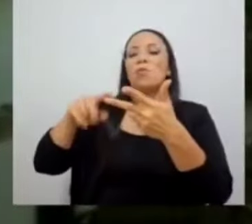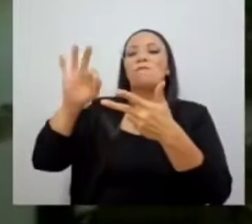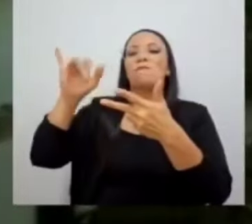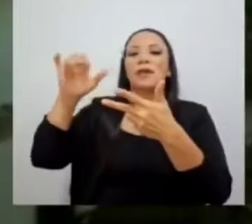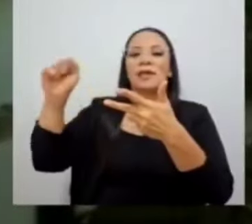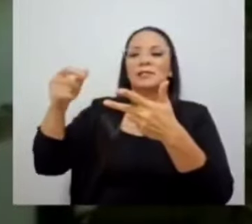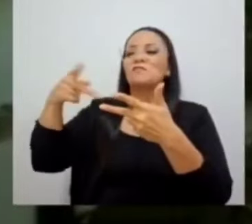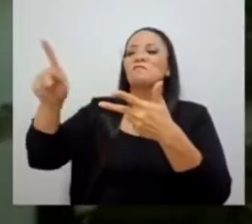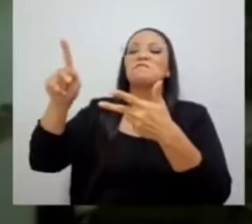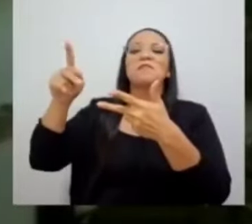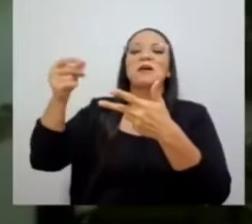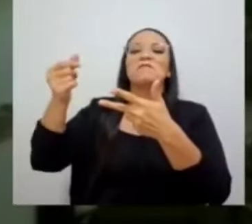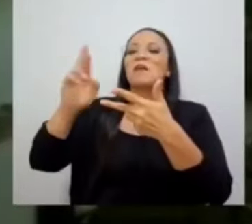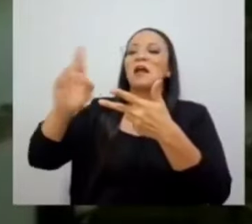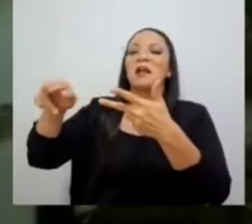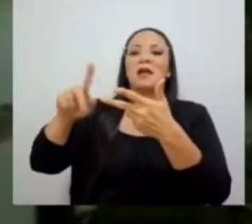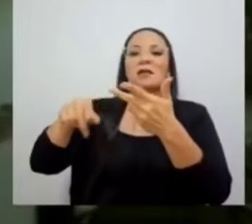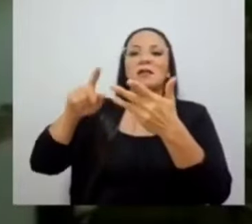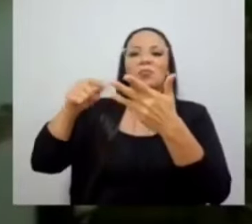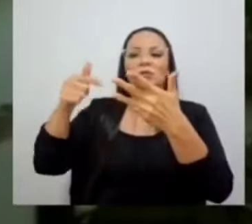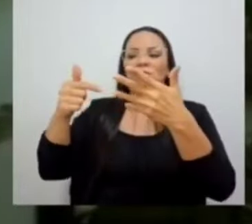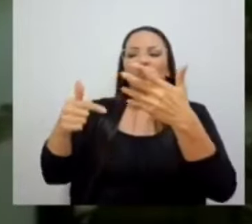por esto, votan por aquello,